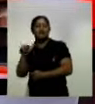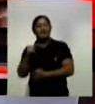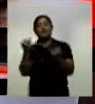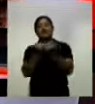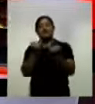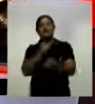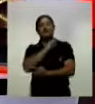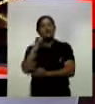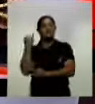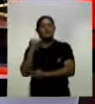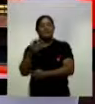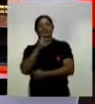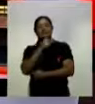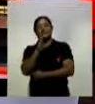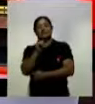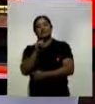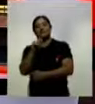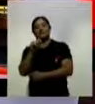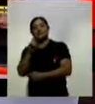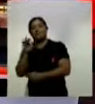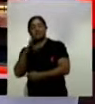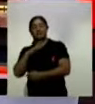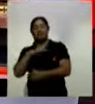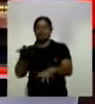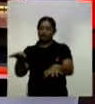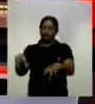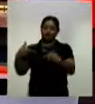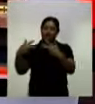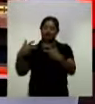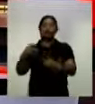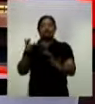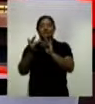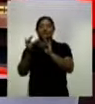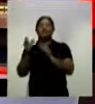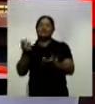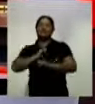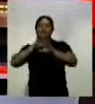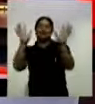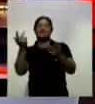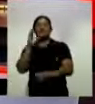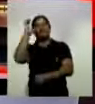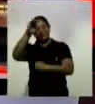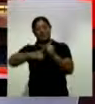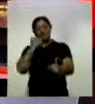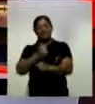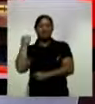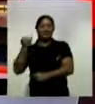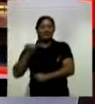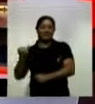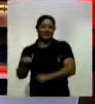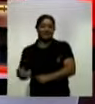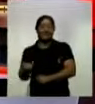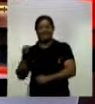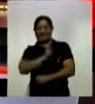María Jacqueline Castro Pérez, quienes pues estuvieron en la transmisión en vivo, y por supuesto una felicitación por su cumpleaños para Jacqueline Amador.